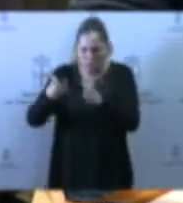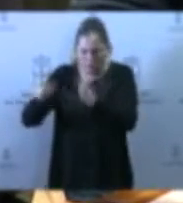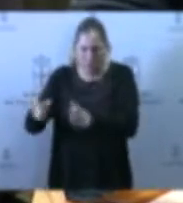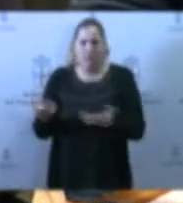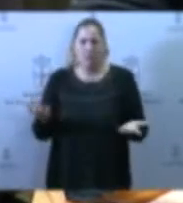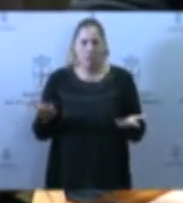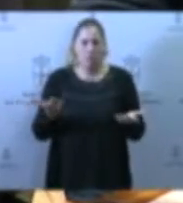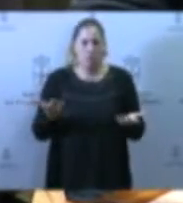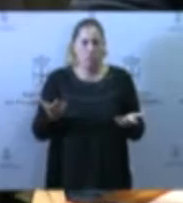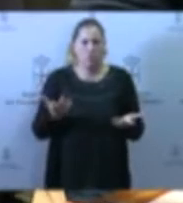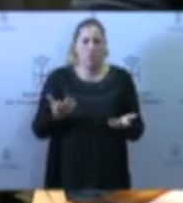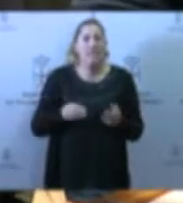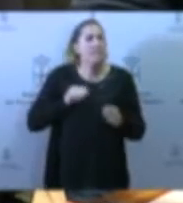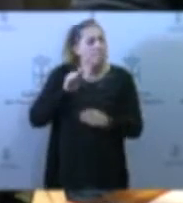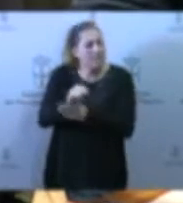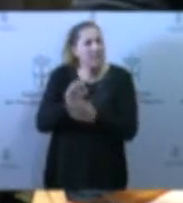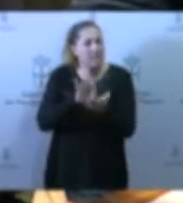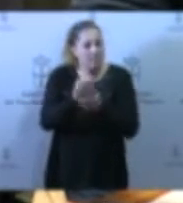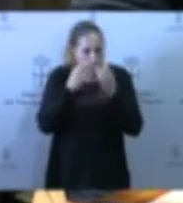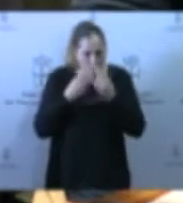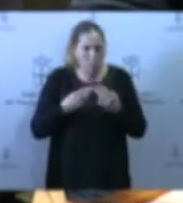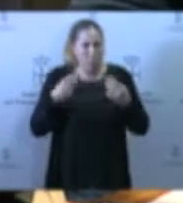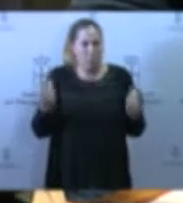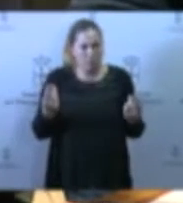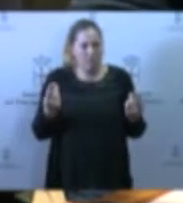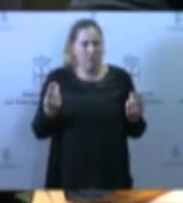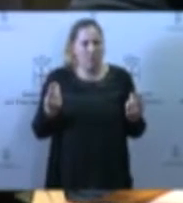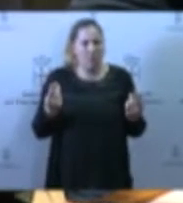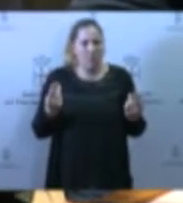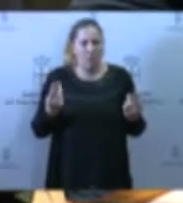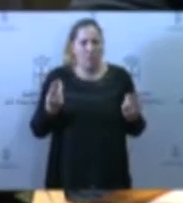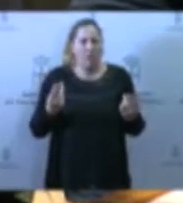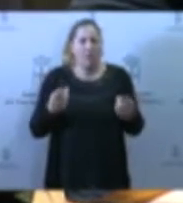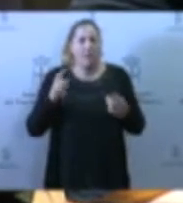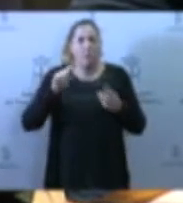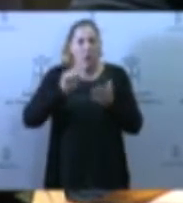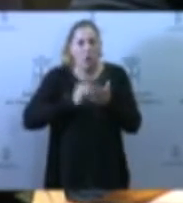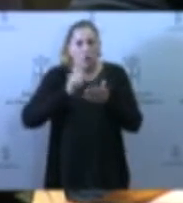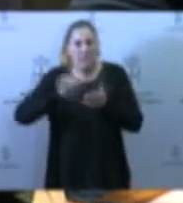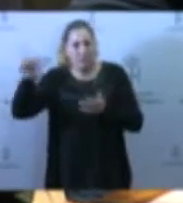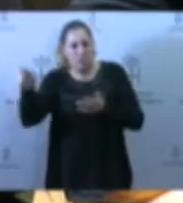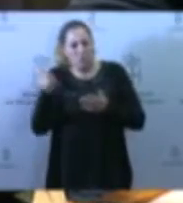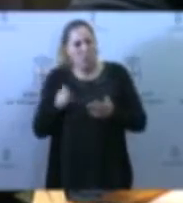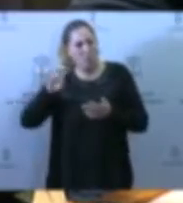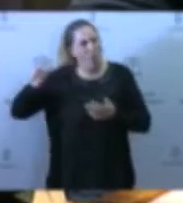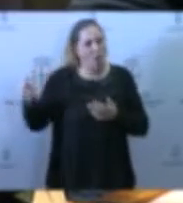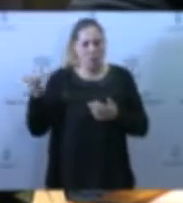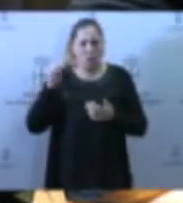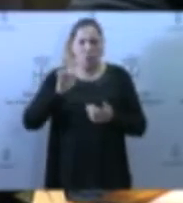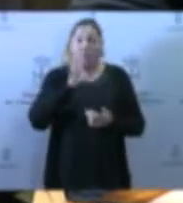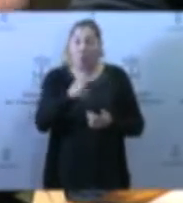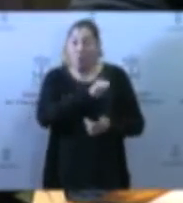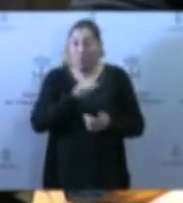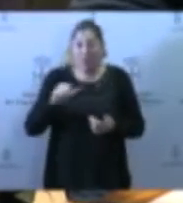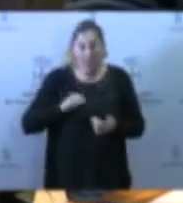Llamámoslos, señor Fernández, a invertir nun servicio público en cuenta de invertir en subcontratar esos traballos, porque el resultado de la privatización